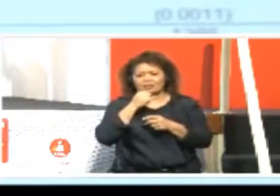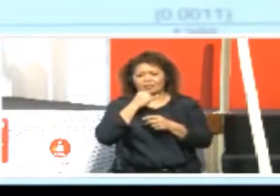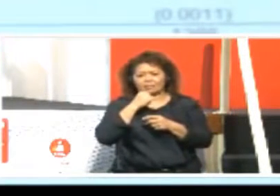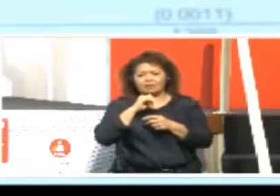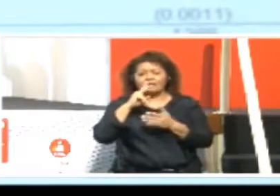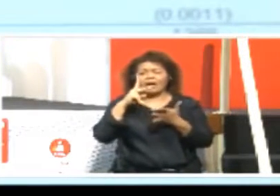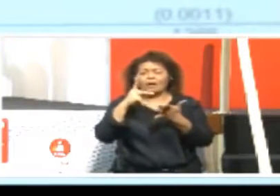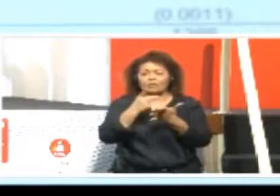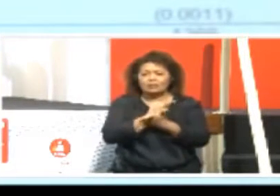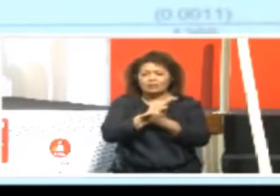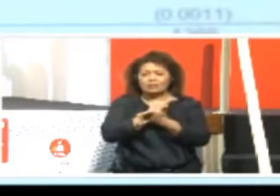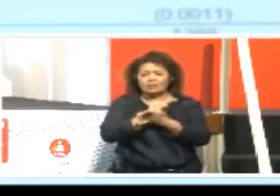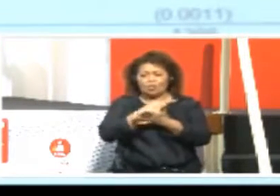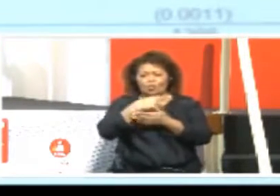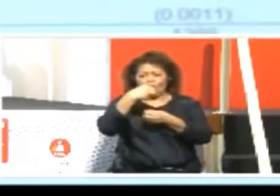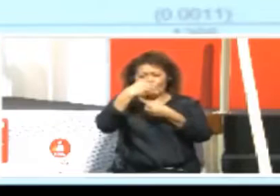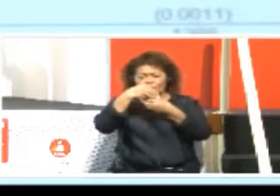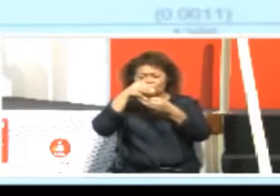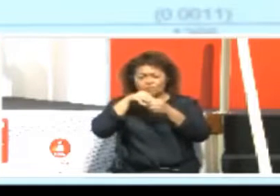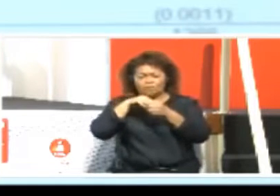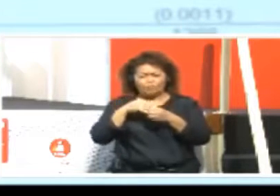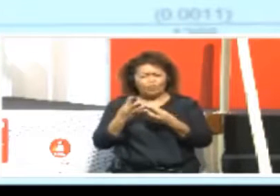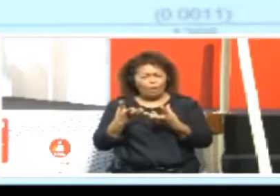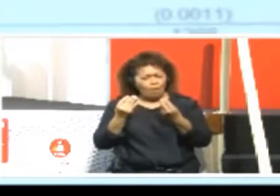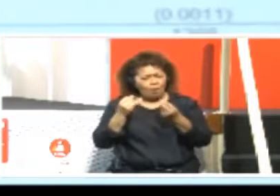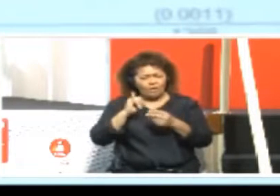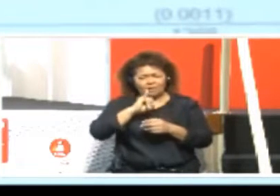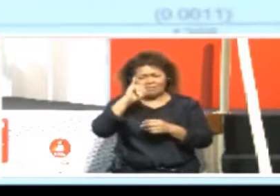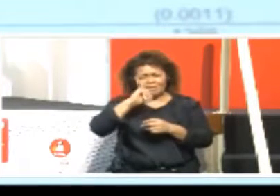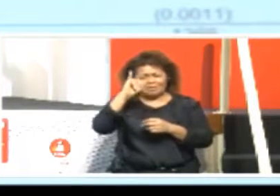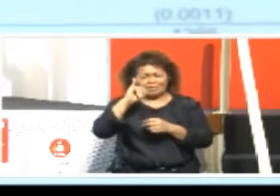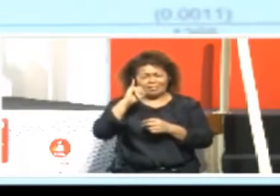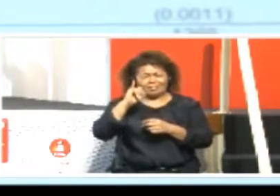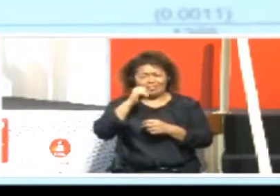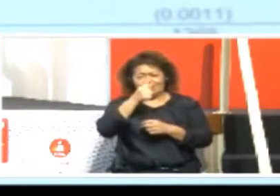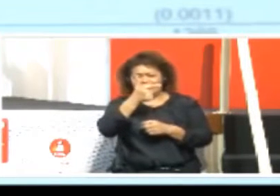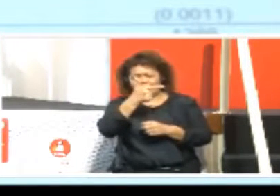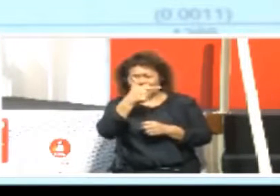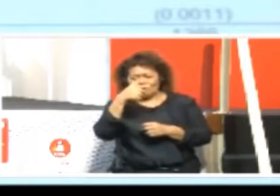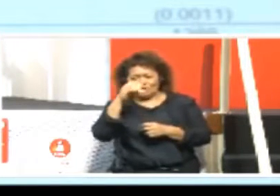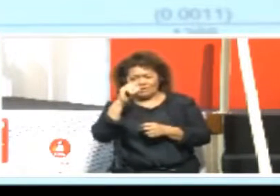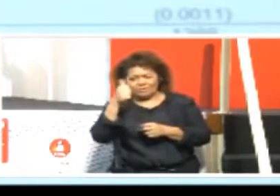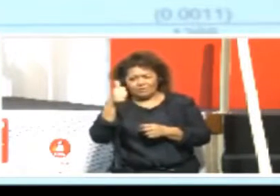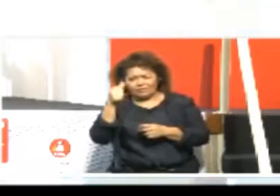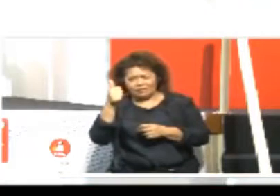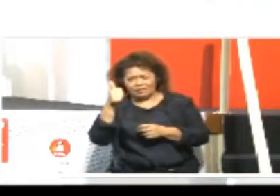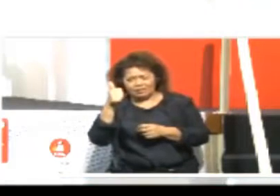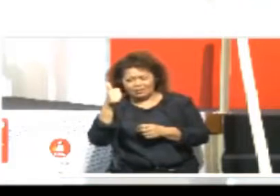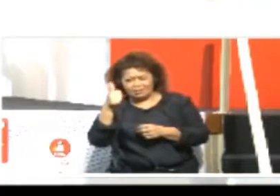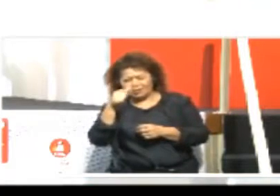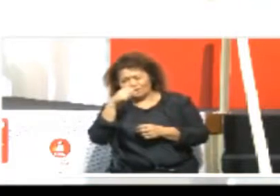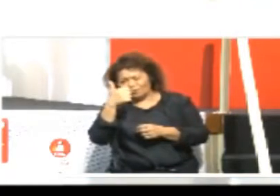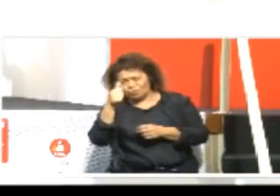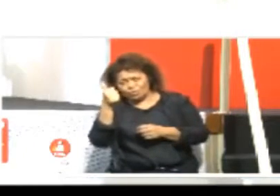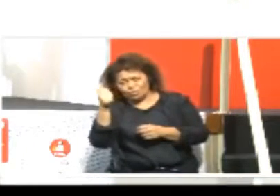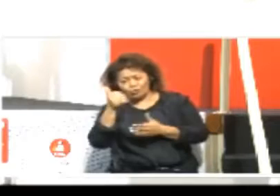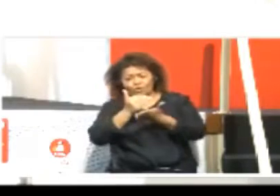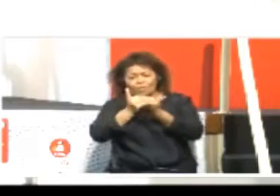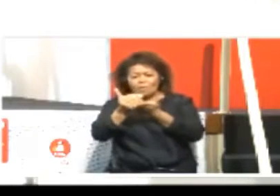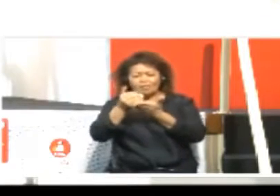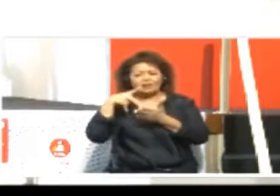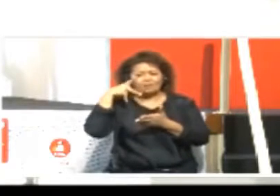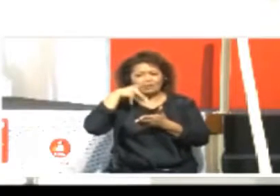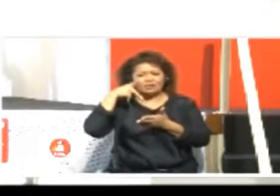municipios fueron muy inteligentes. Ellos dijeron, en el 2010, la política empieza en el 2011. A partir de 2011 no vamos a